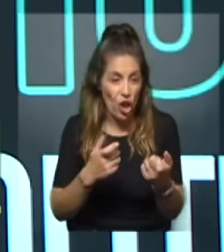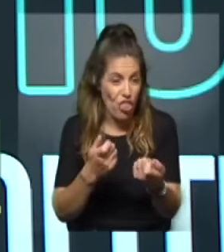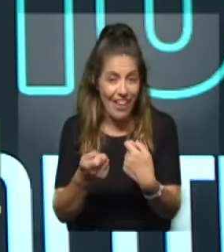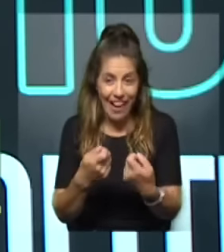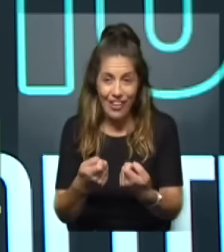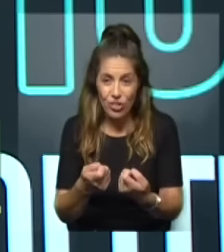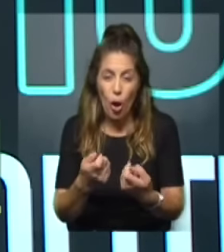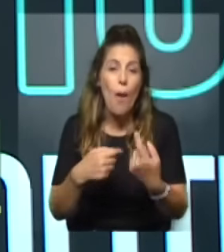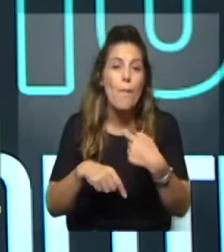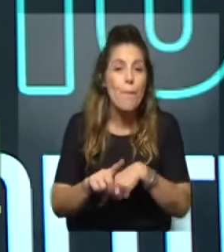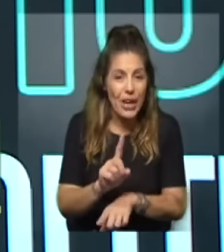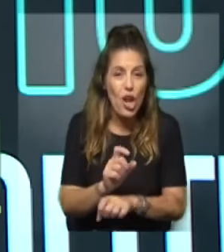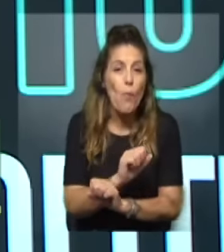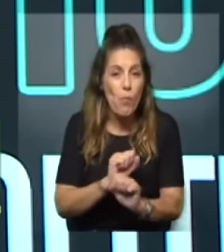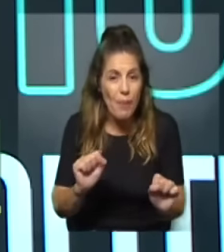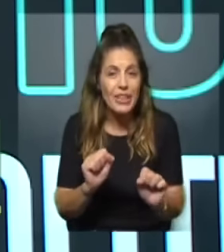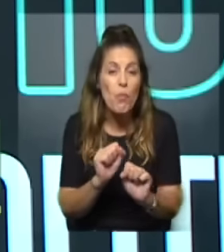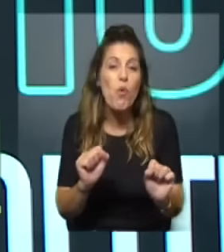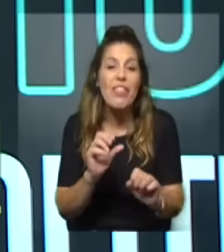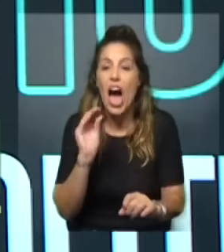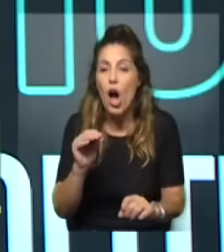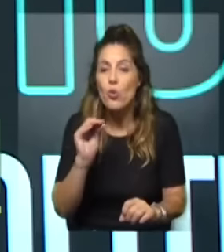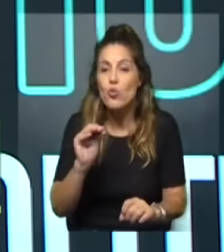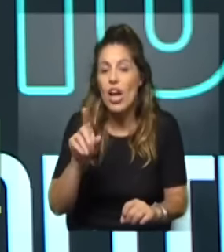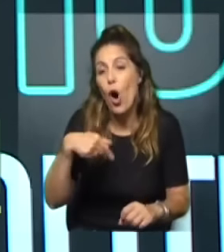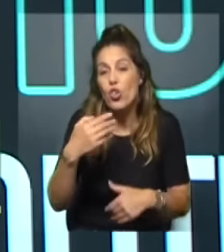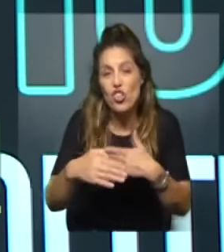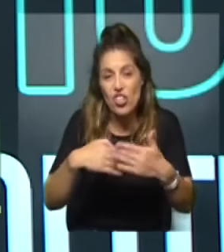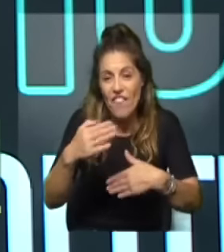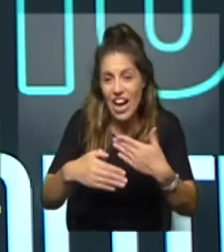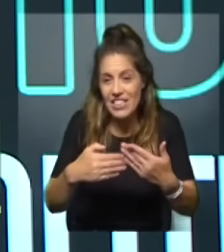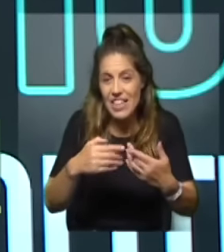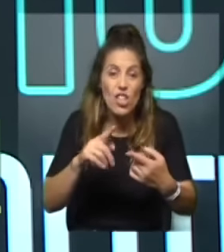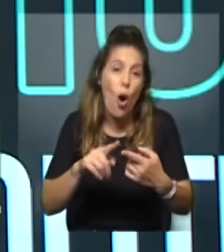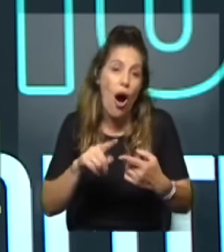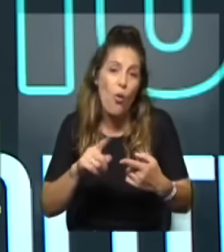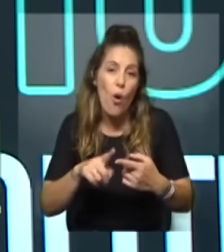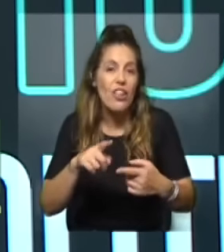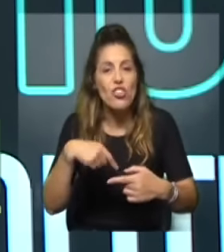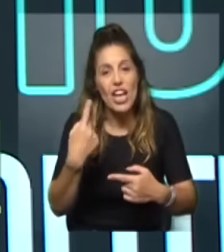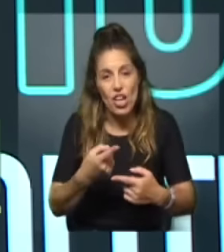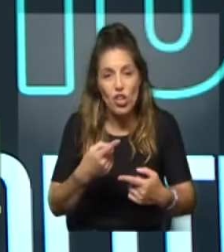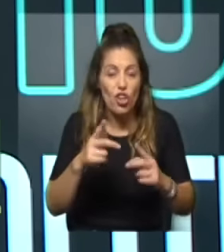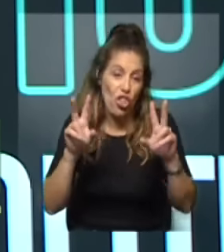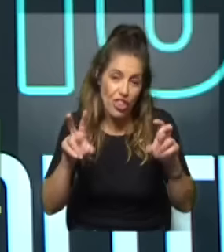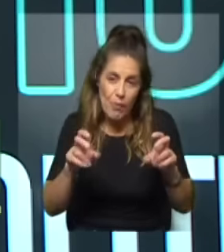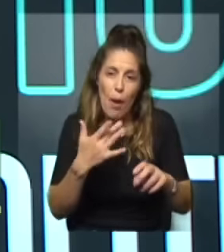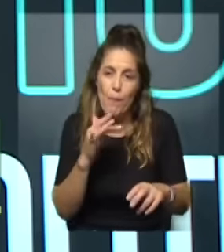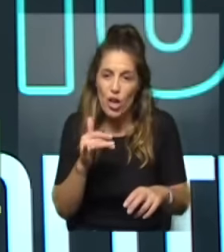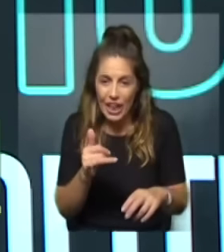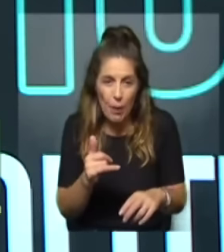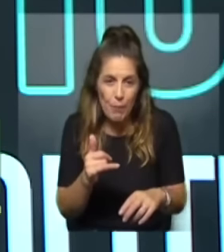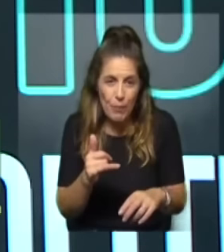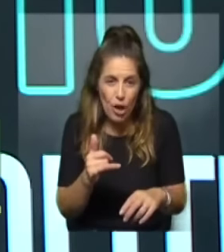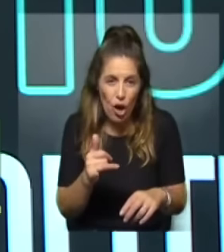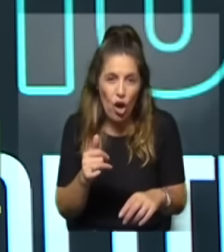cuentas pero probablemente puede anunciar otro tipo de avances o acuerdos en otros en otros eh aspectos por ejemplo lo que sucede con